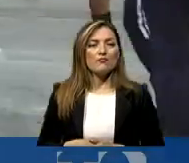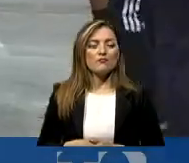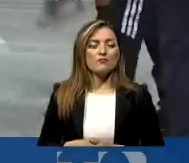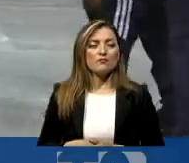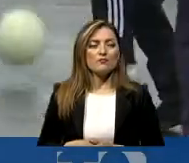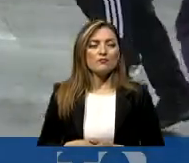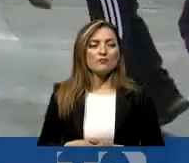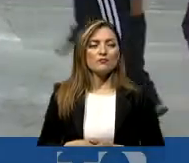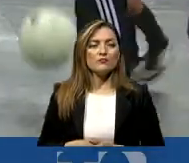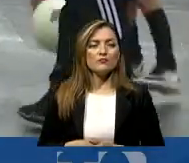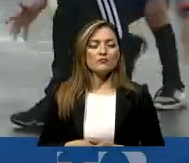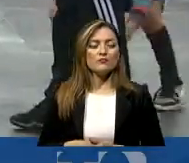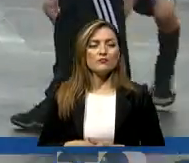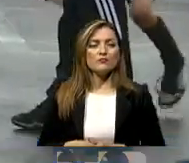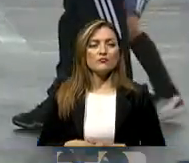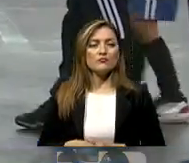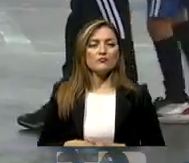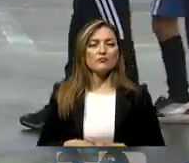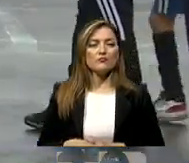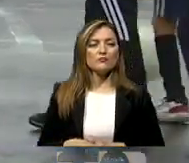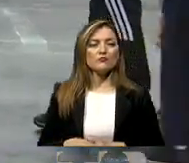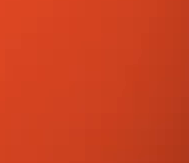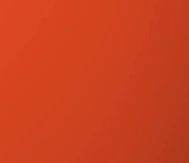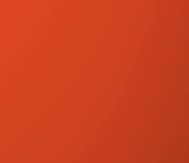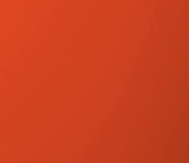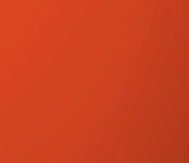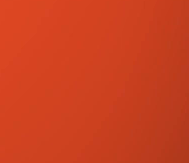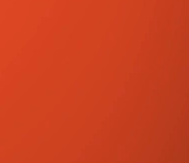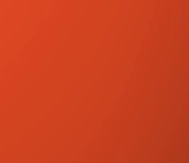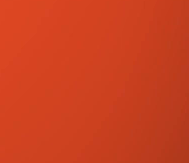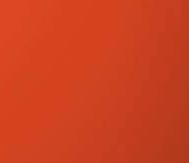en quito natal y jiménez 24 horas